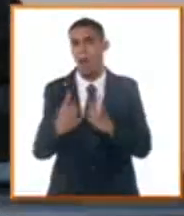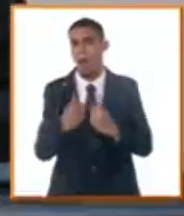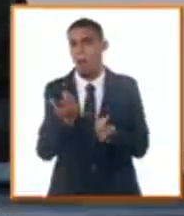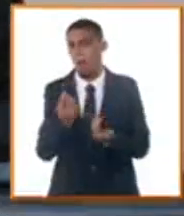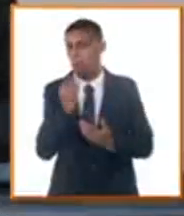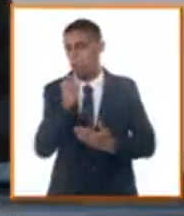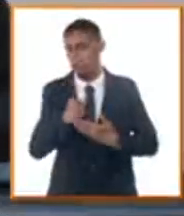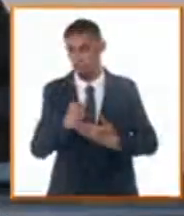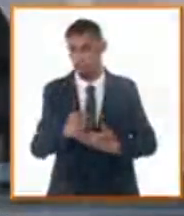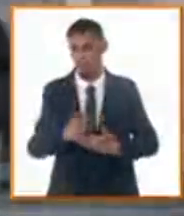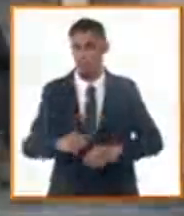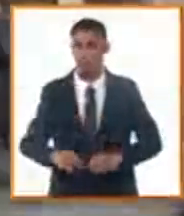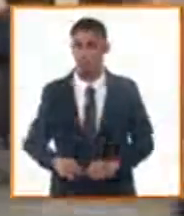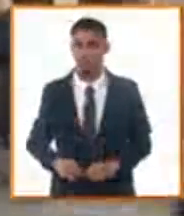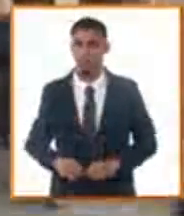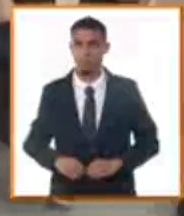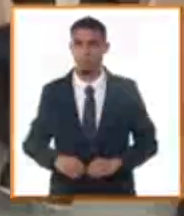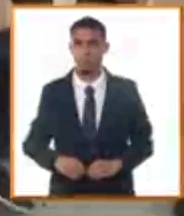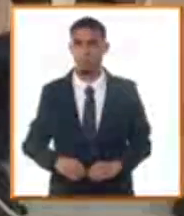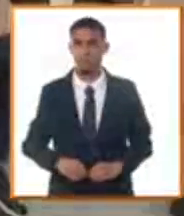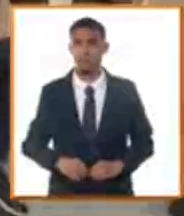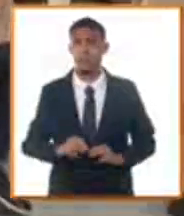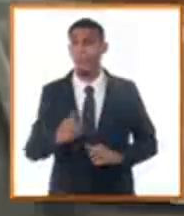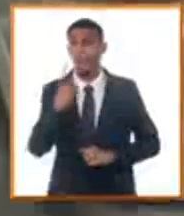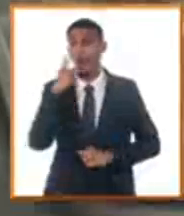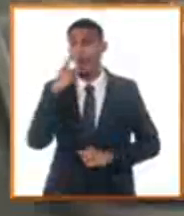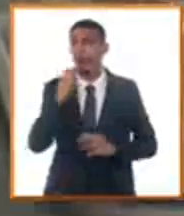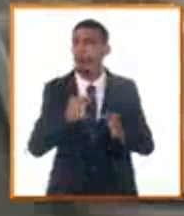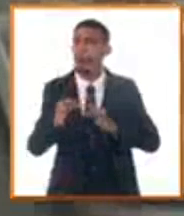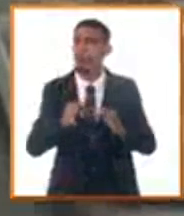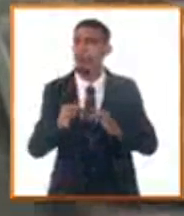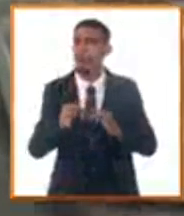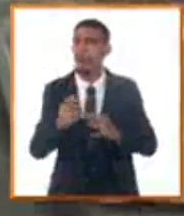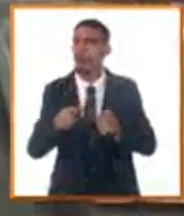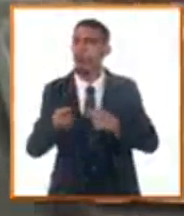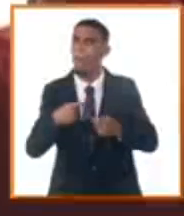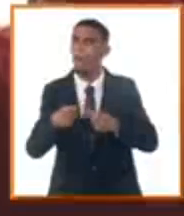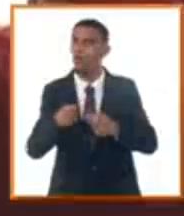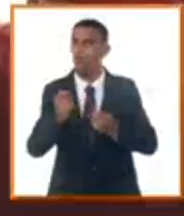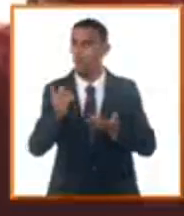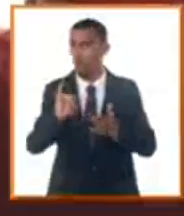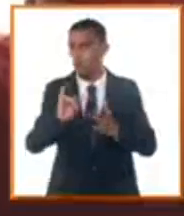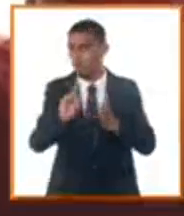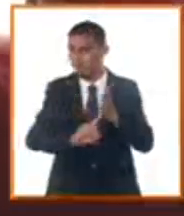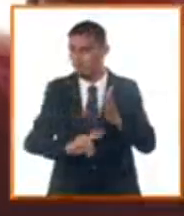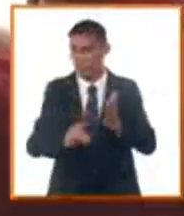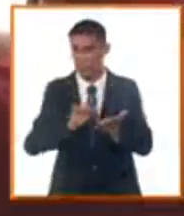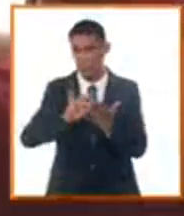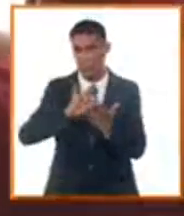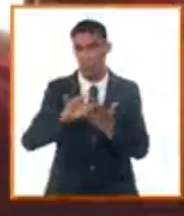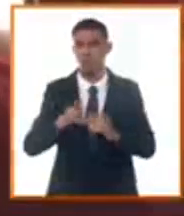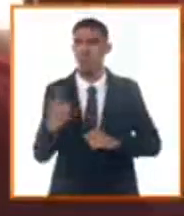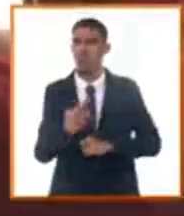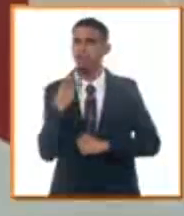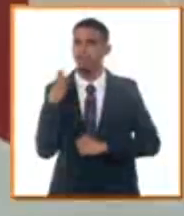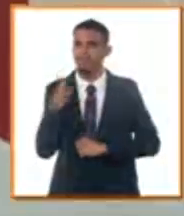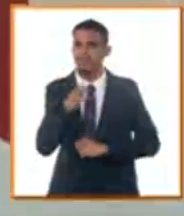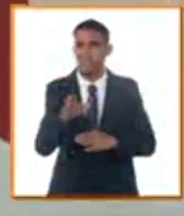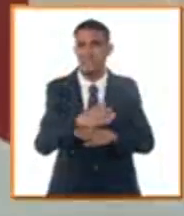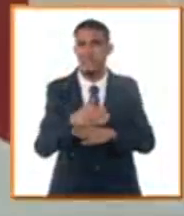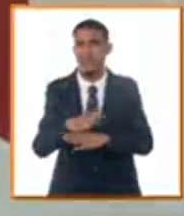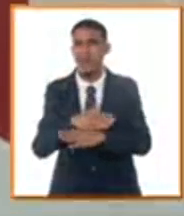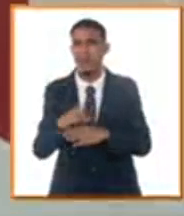sentido. Para conocer el funcionamiento del comercio electrónico en La Habana, recorrimos varias instalaciones del comercio